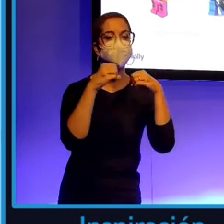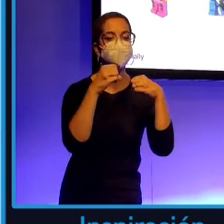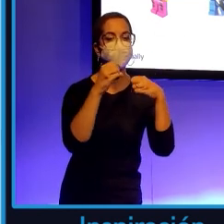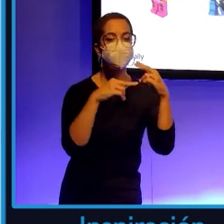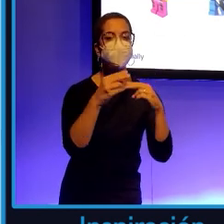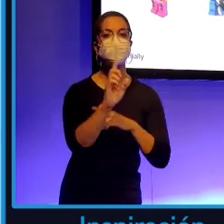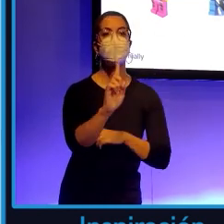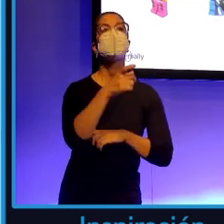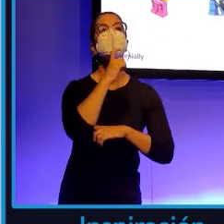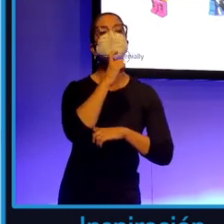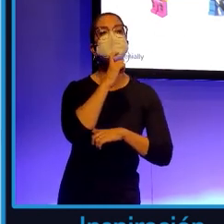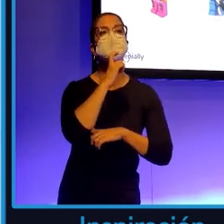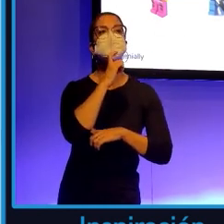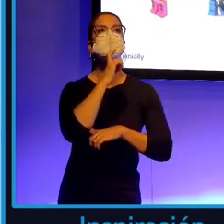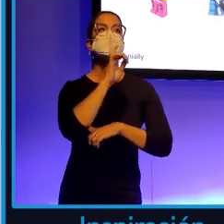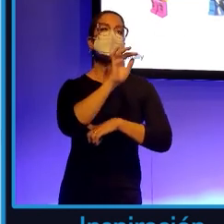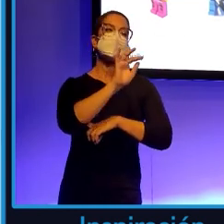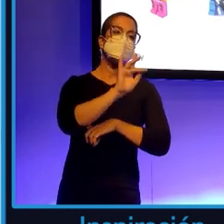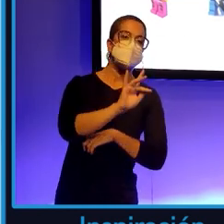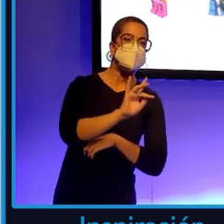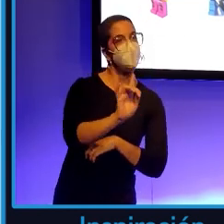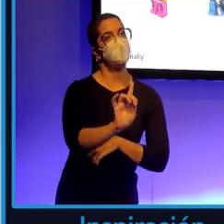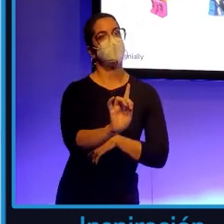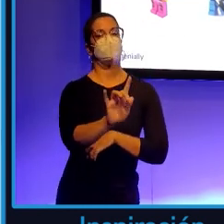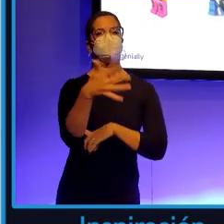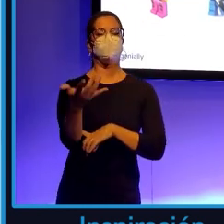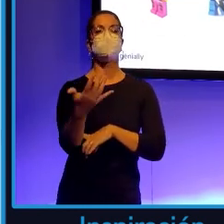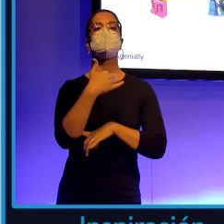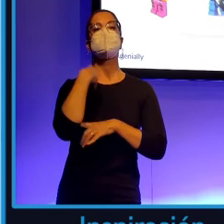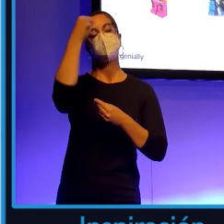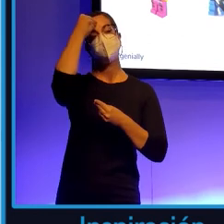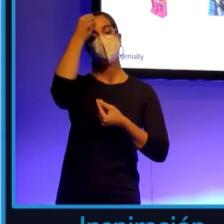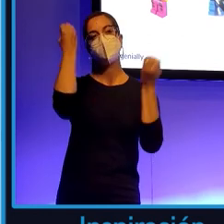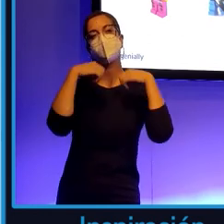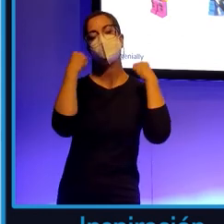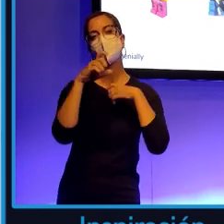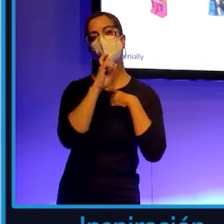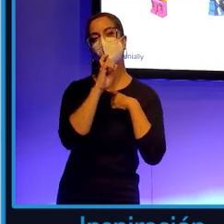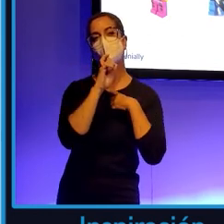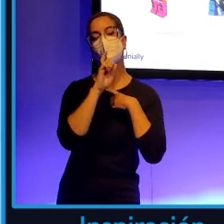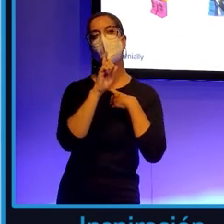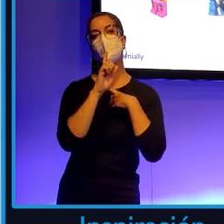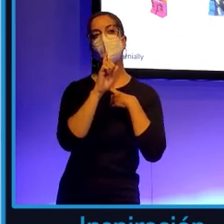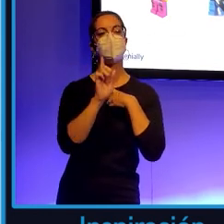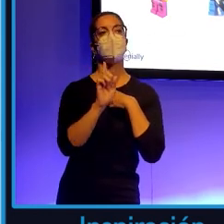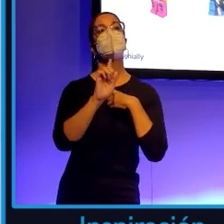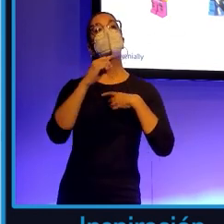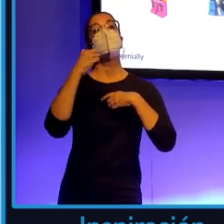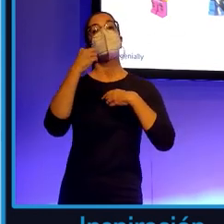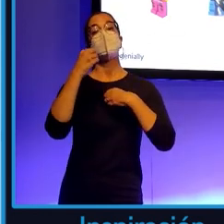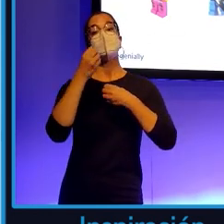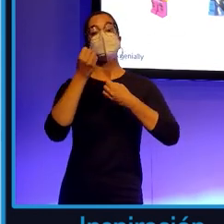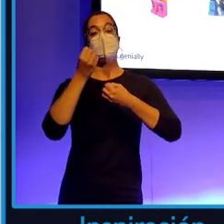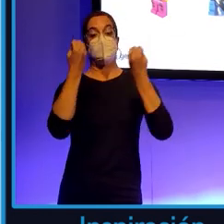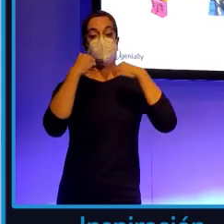complejo pero no es difícil no trabajamos pensando en la práctica que tengo que hacer sino como un foco la práctica dado en